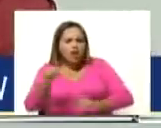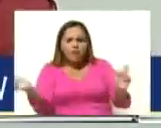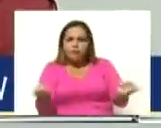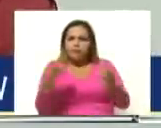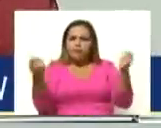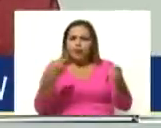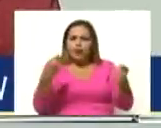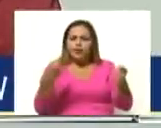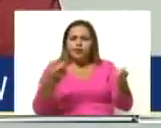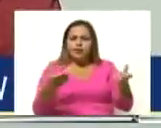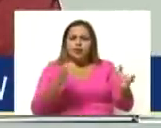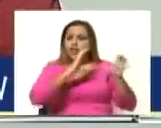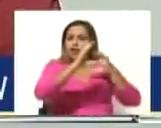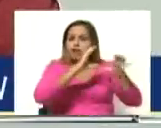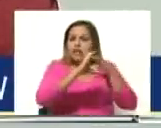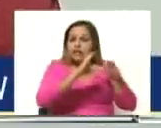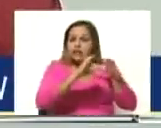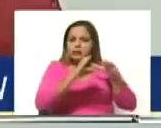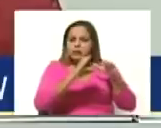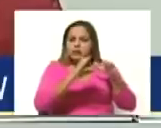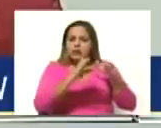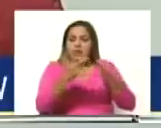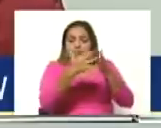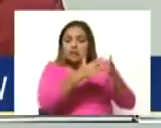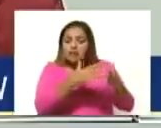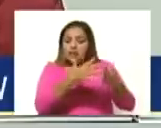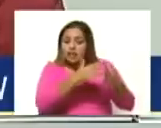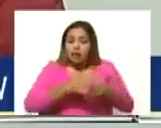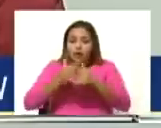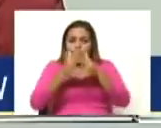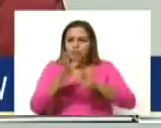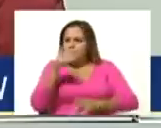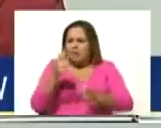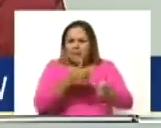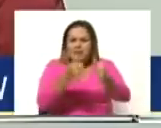los medios mayameros. Él no lo está persiguiendo a nadie.